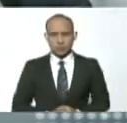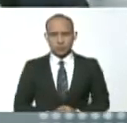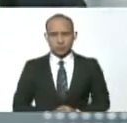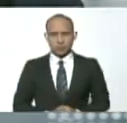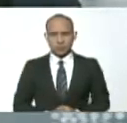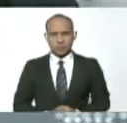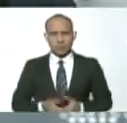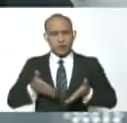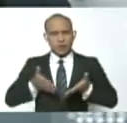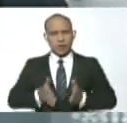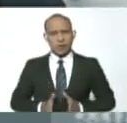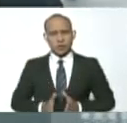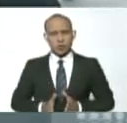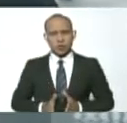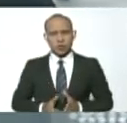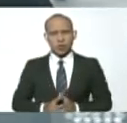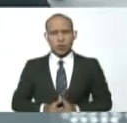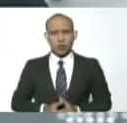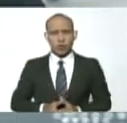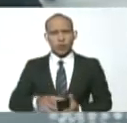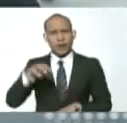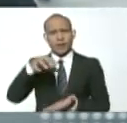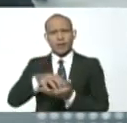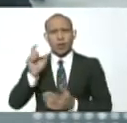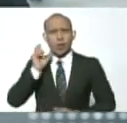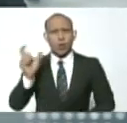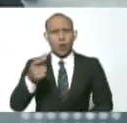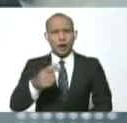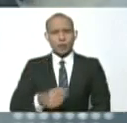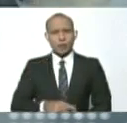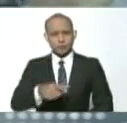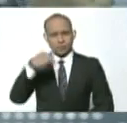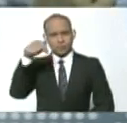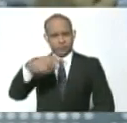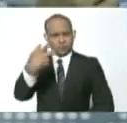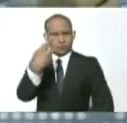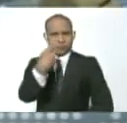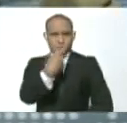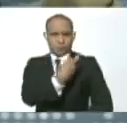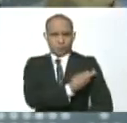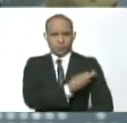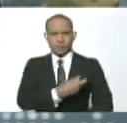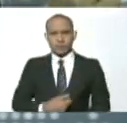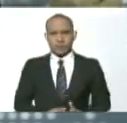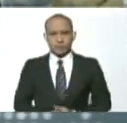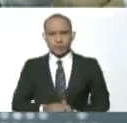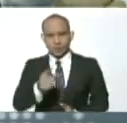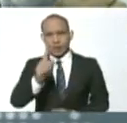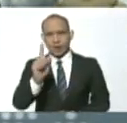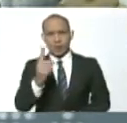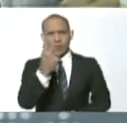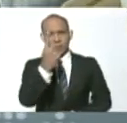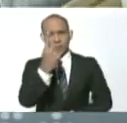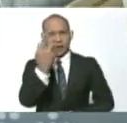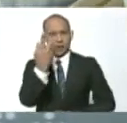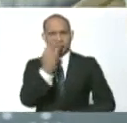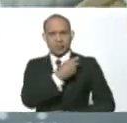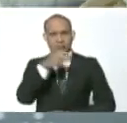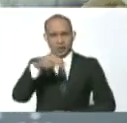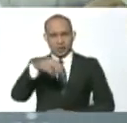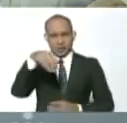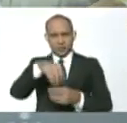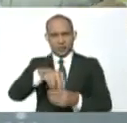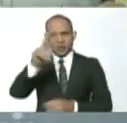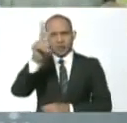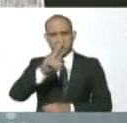nacida en calabozo guárico ahí le están colocando la vacuna es la primera vacuna da en venezuela con